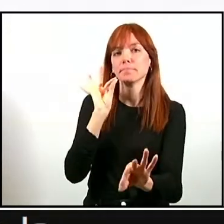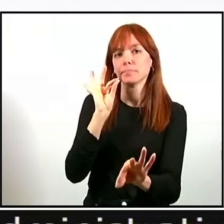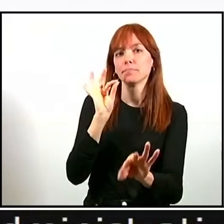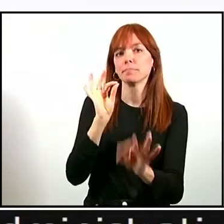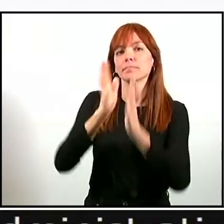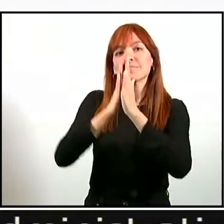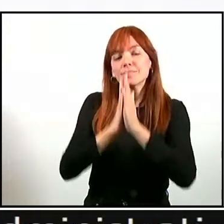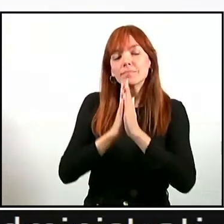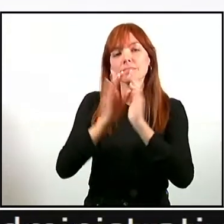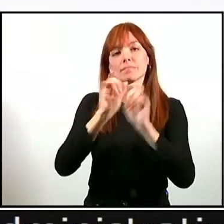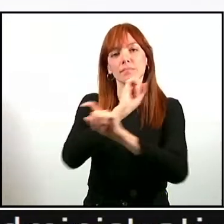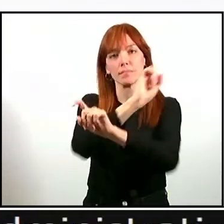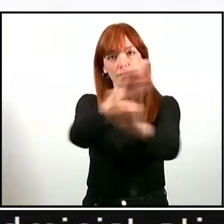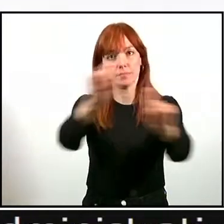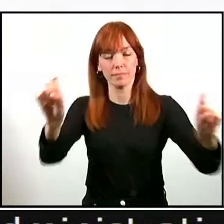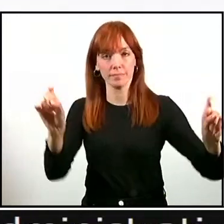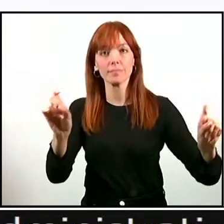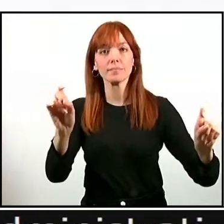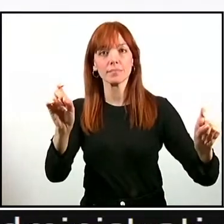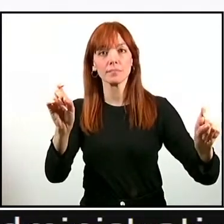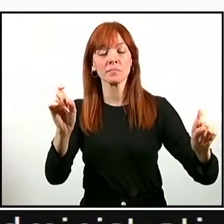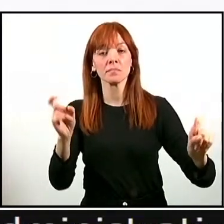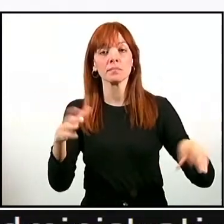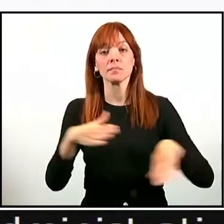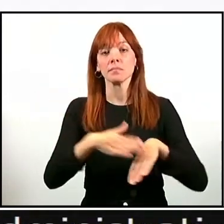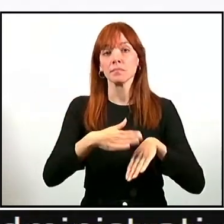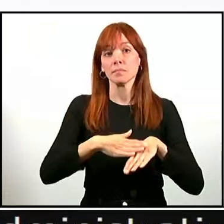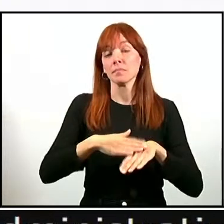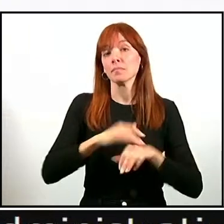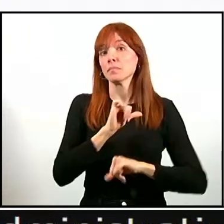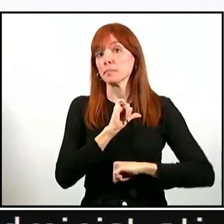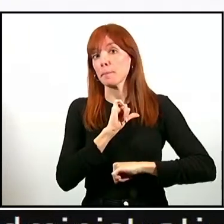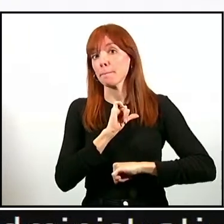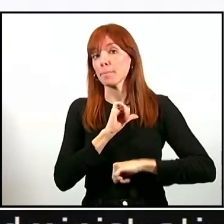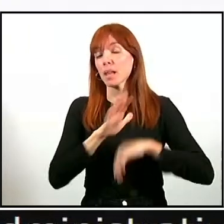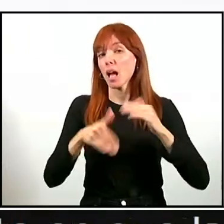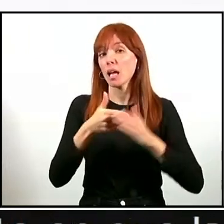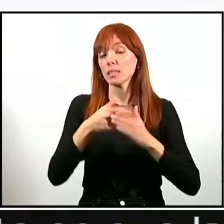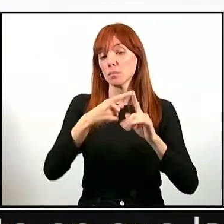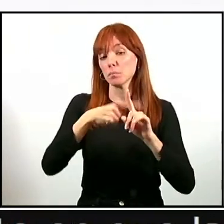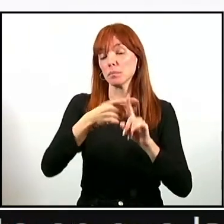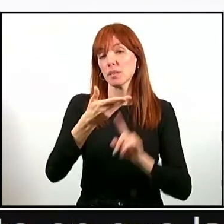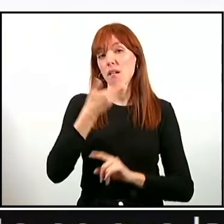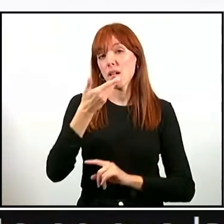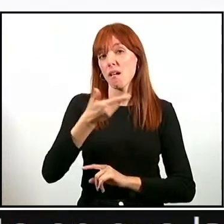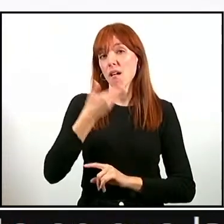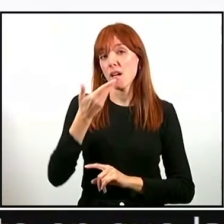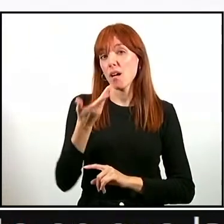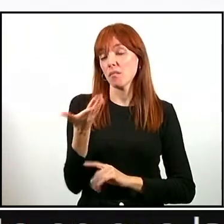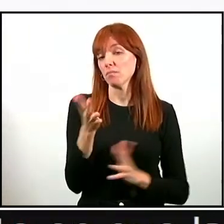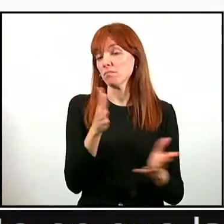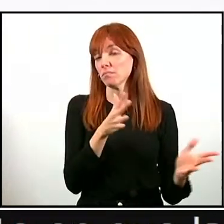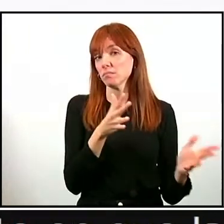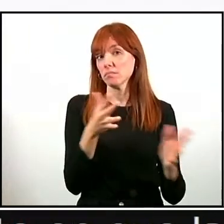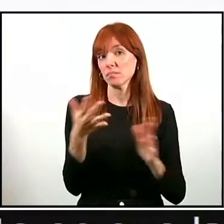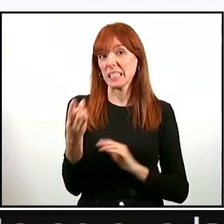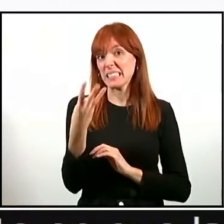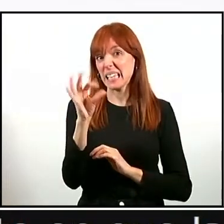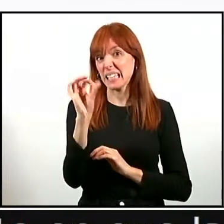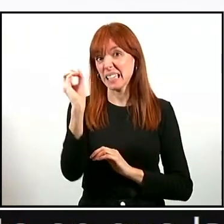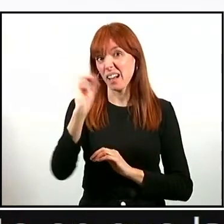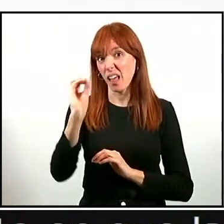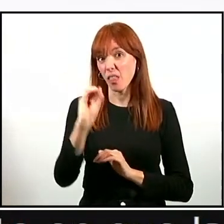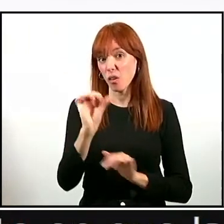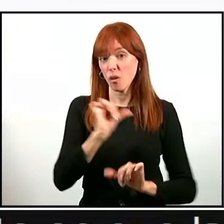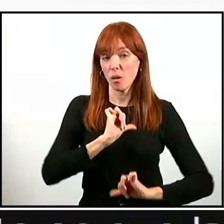este llamamiento, en tanto en cuanto las temperaturas sigan rondando como están rondando en el día de hoy, los 30 grados,